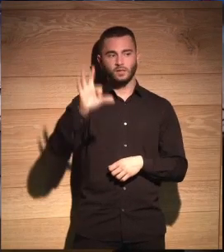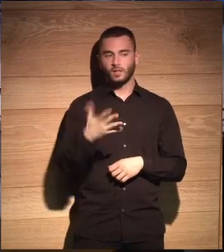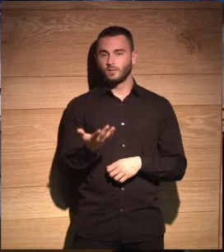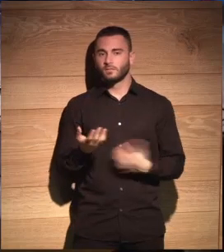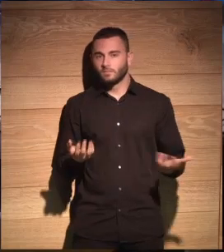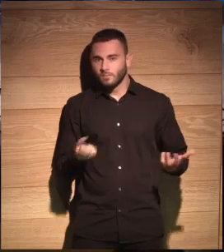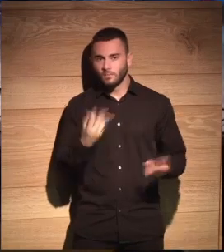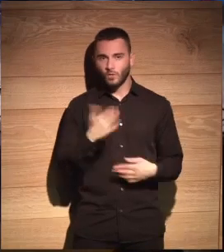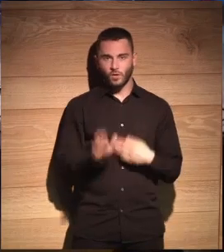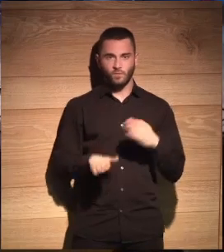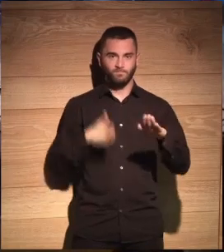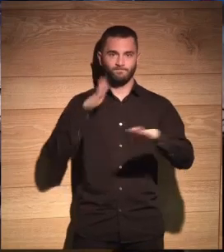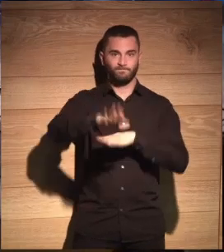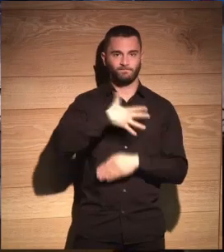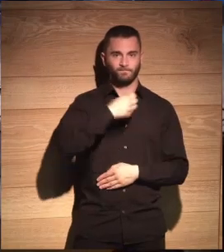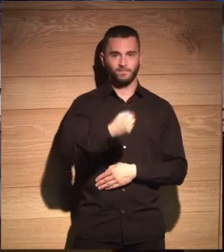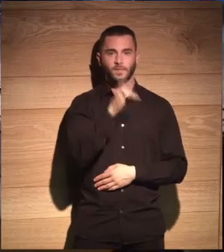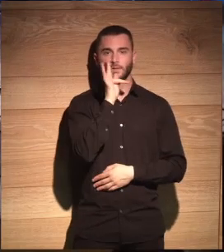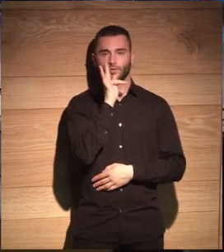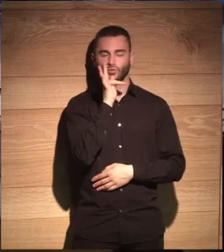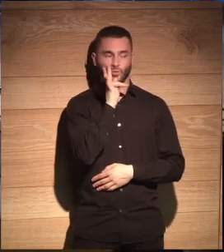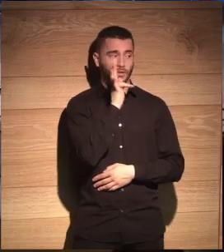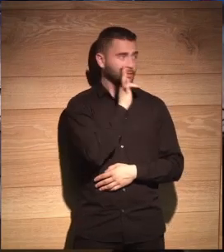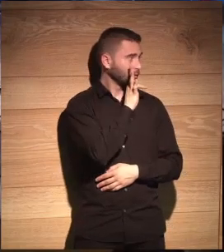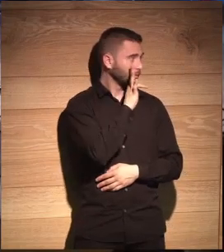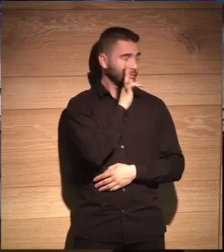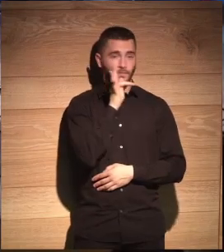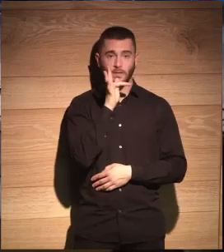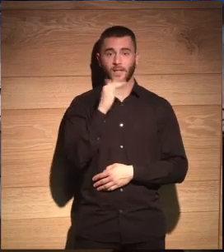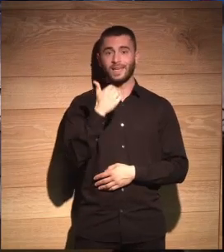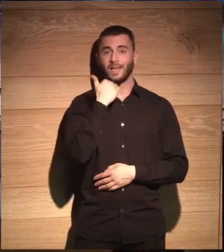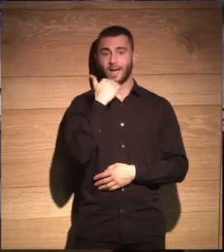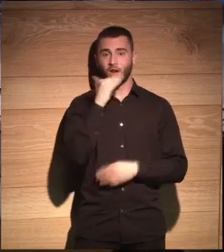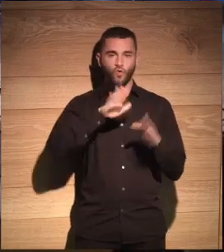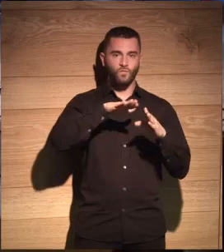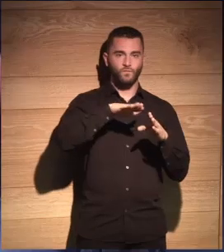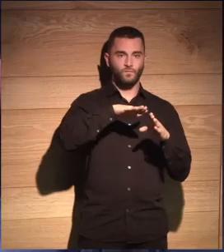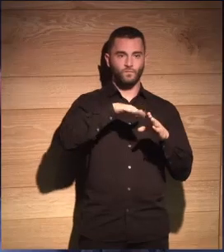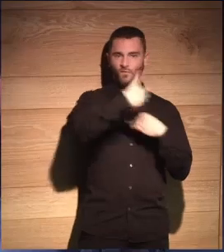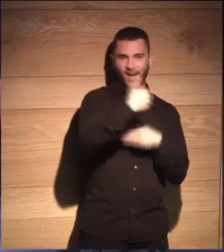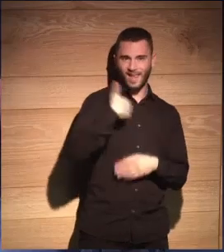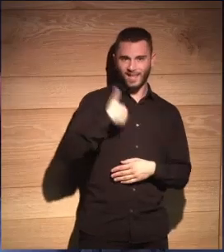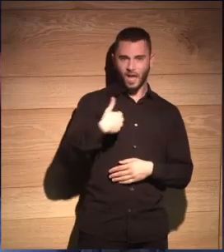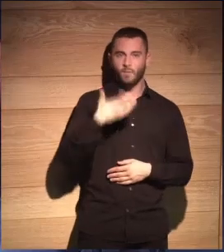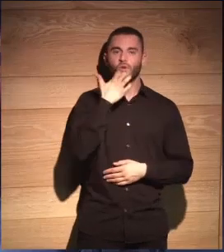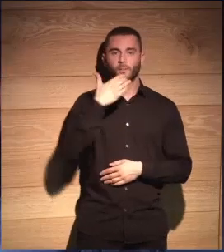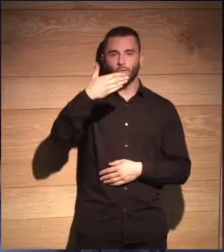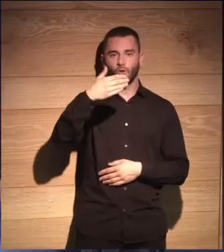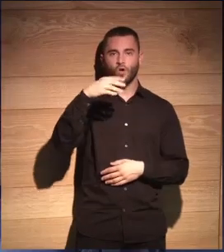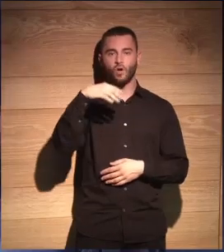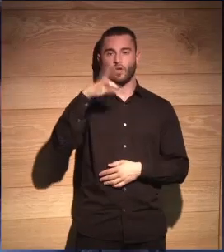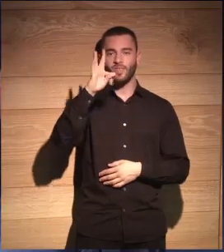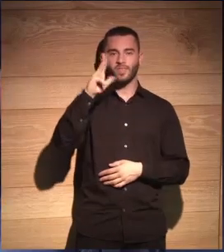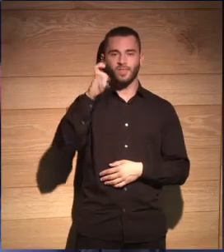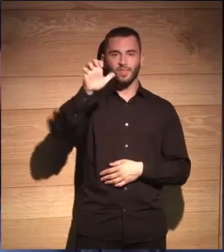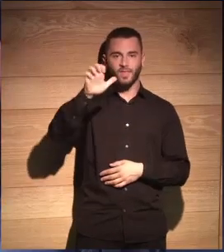dado el paso valiente a hacer algo fuera de lo que ya está hecho. Por ejemplo, en The Boys, que se me viene a la